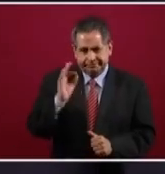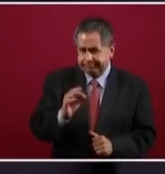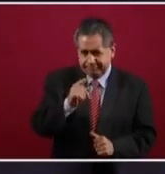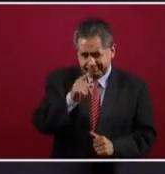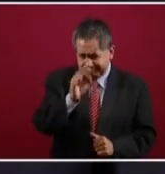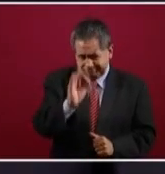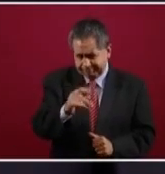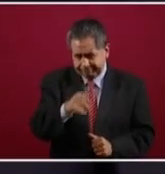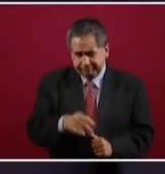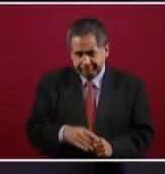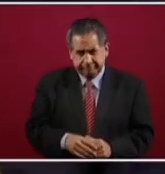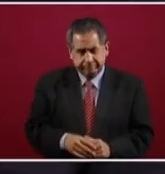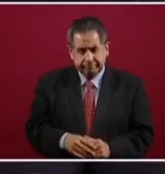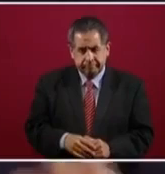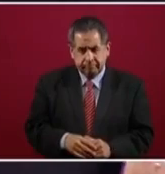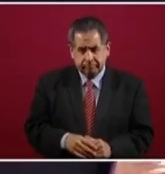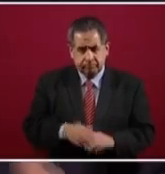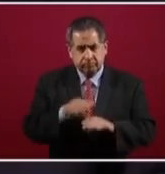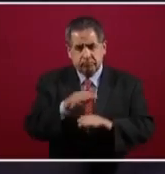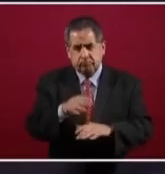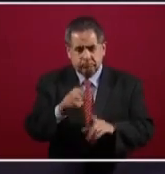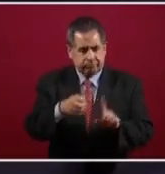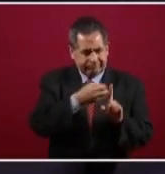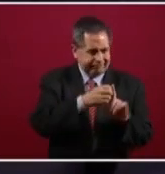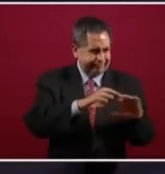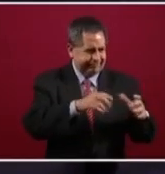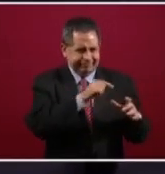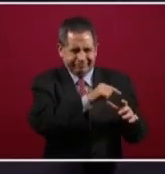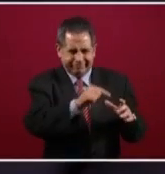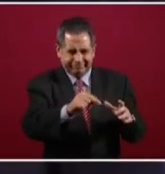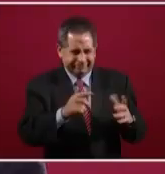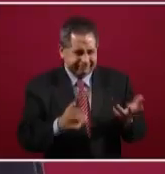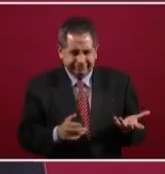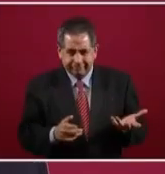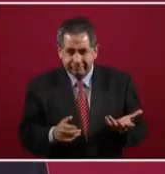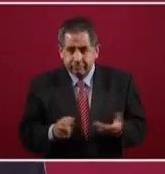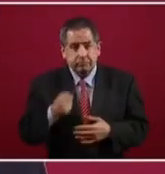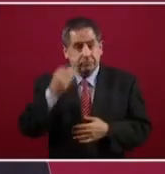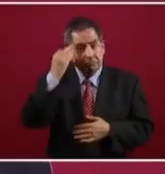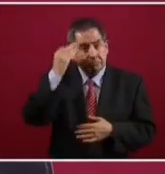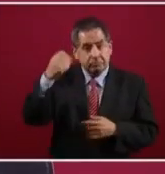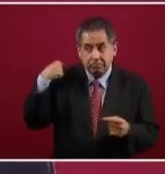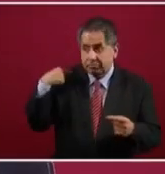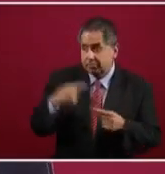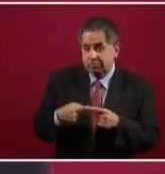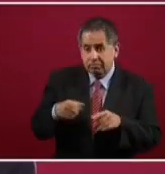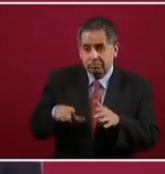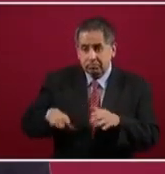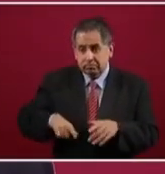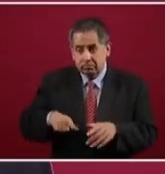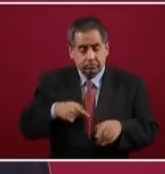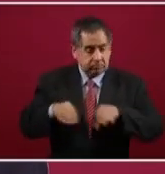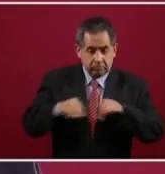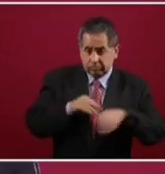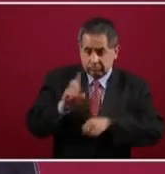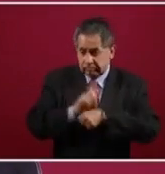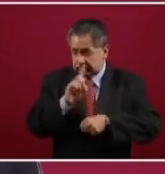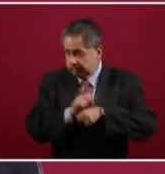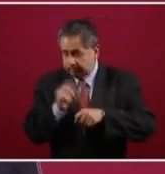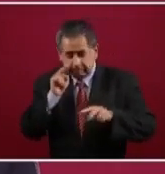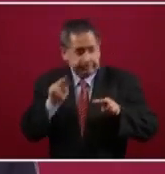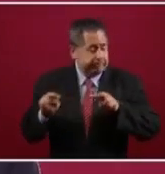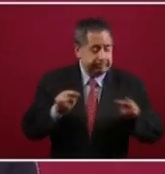precisamente sobre esos organismos, fíjese cuánto tiempo llevamos en el gobierno. Estoy trabajando todos los